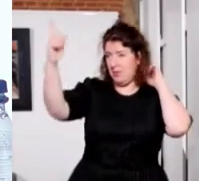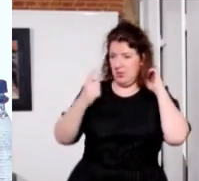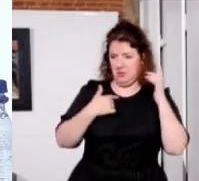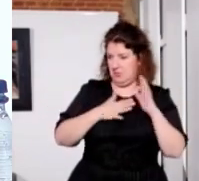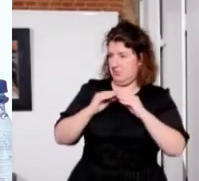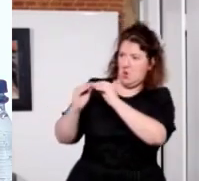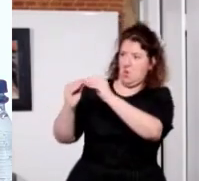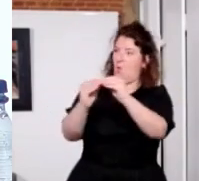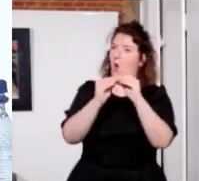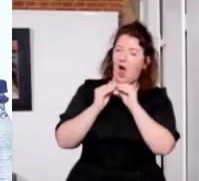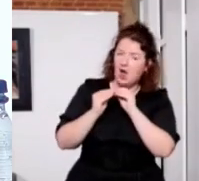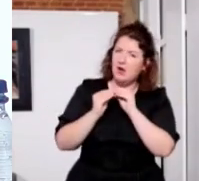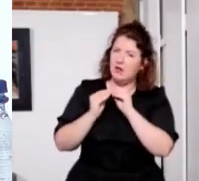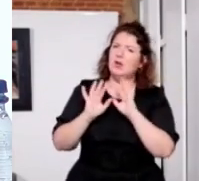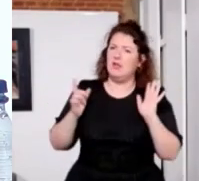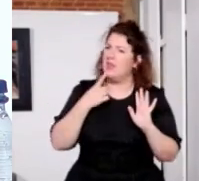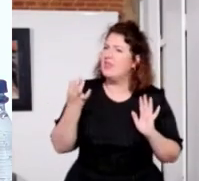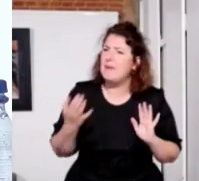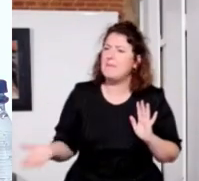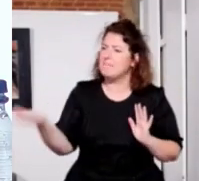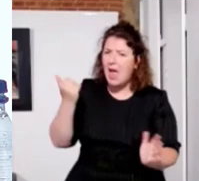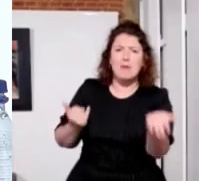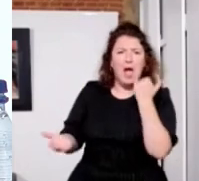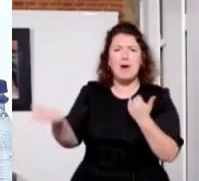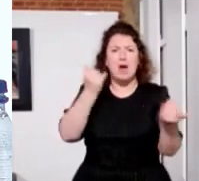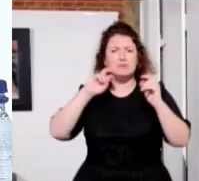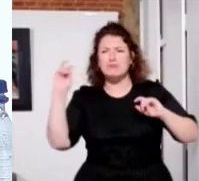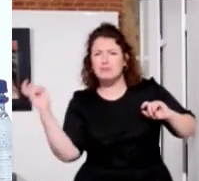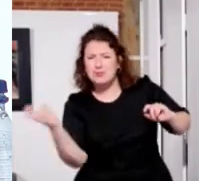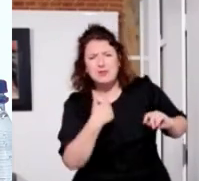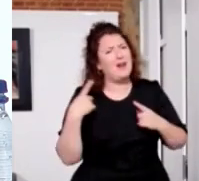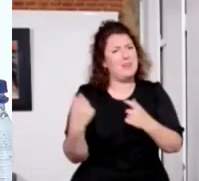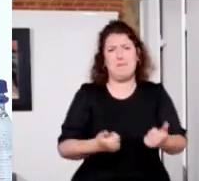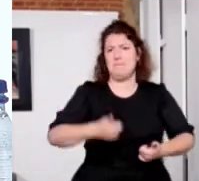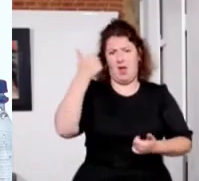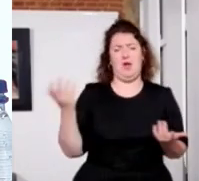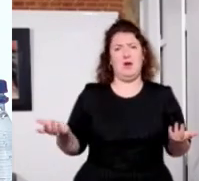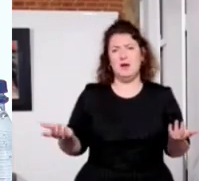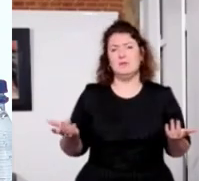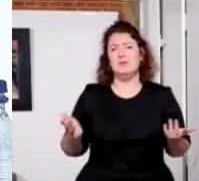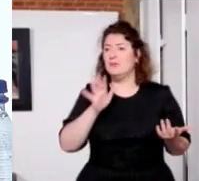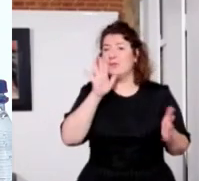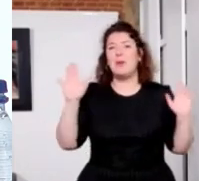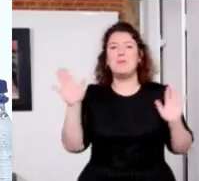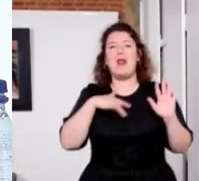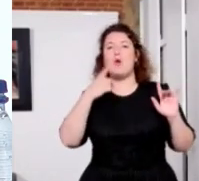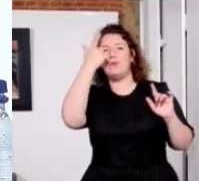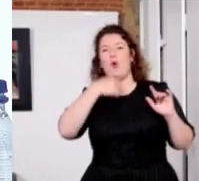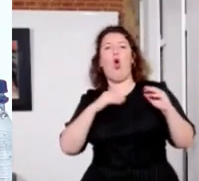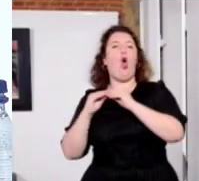¿no? Habría que rescatar mucho más esa pluralidad de lo que, porque casi todo va a homologarnos,